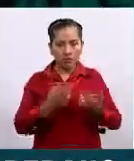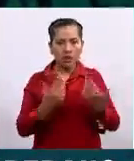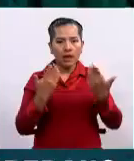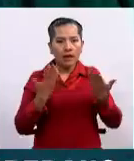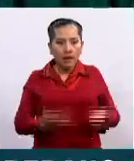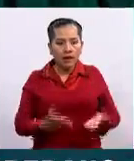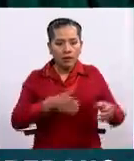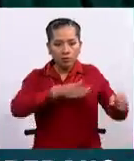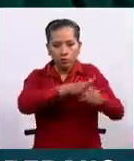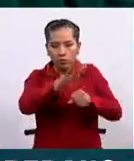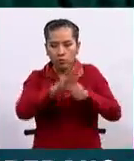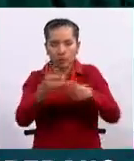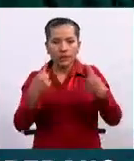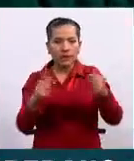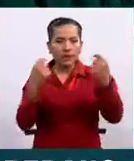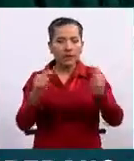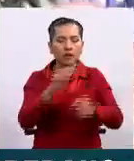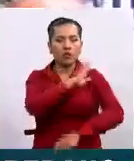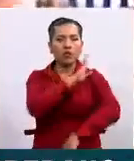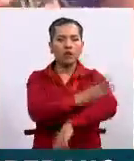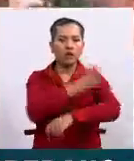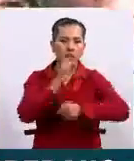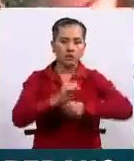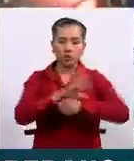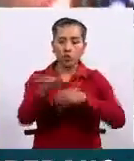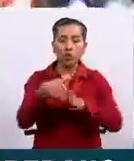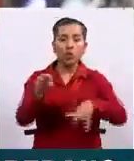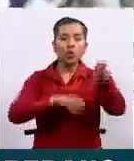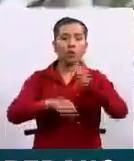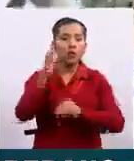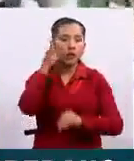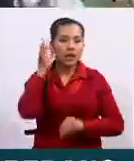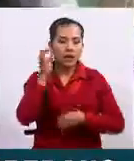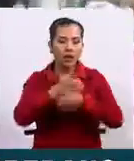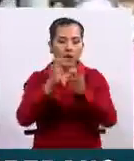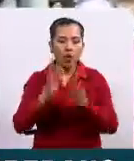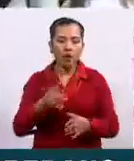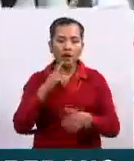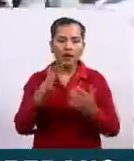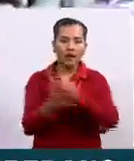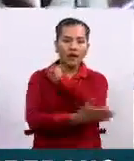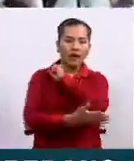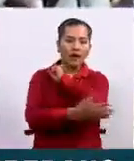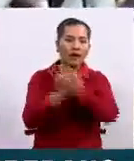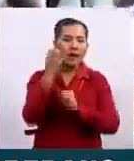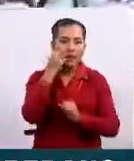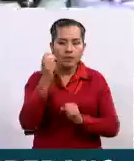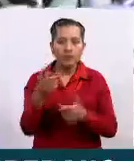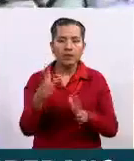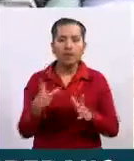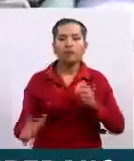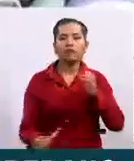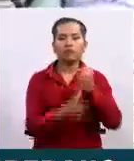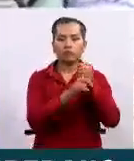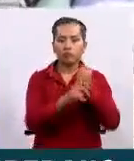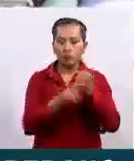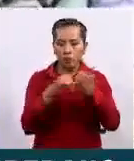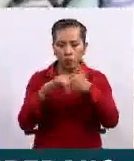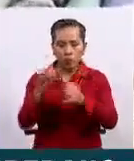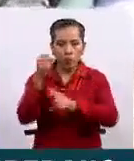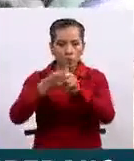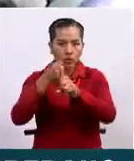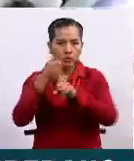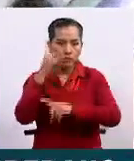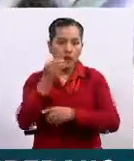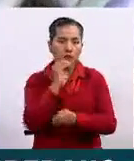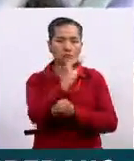eso, en eso el movimiento indígena, originario y campesino ha sido un bastión fundamental, lo sigue siendo y lo seguirá siendo.